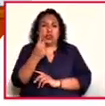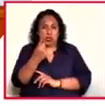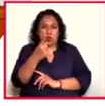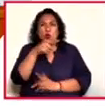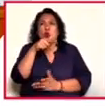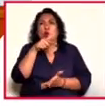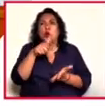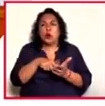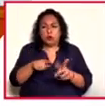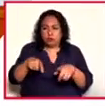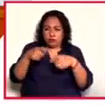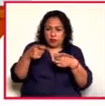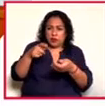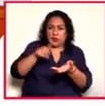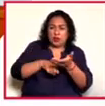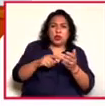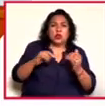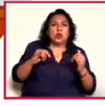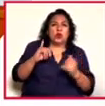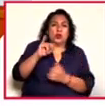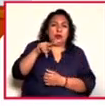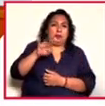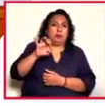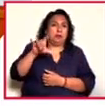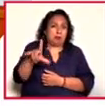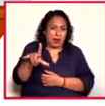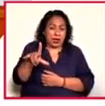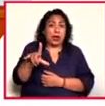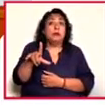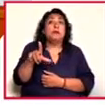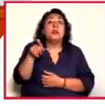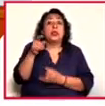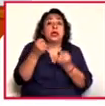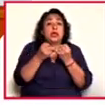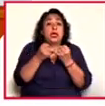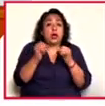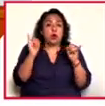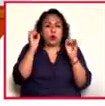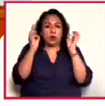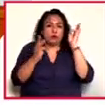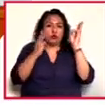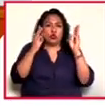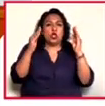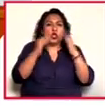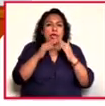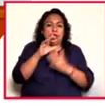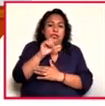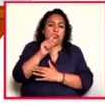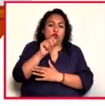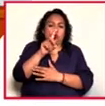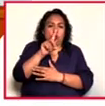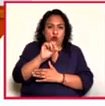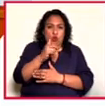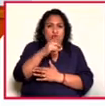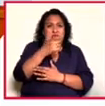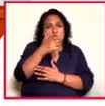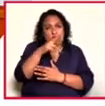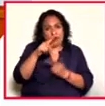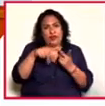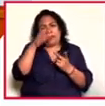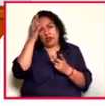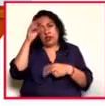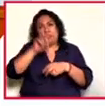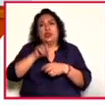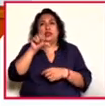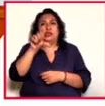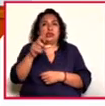a formar parte del Instituto Nacional de Bellas Artes y fue inaugurado como Museo Casa Estudio Diego Rivera y Frida Kahlo el 16